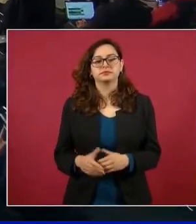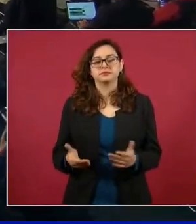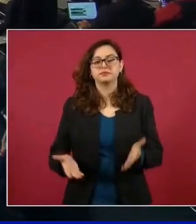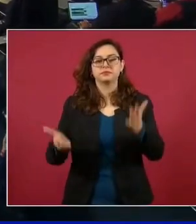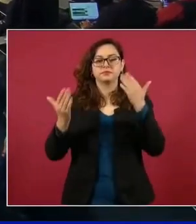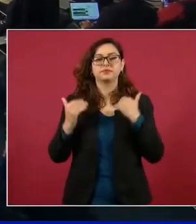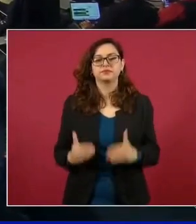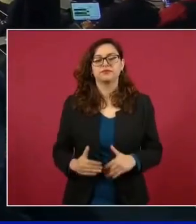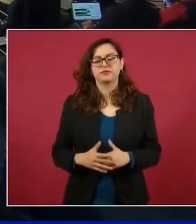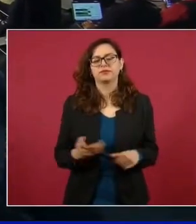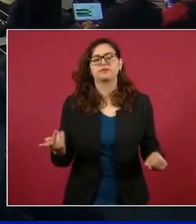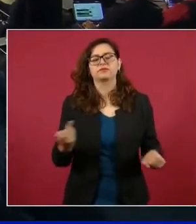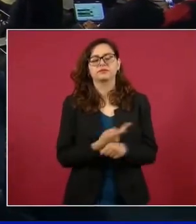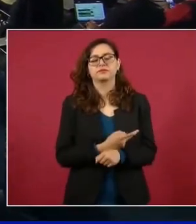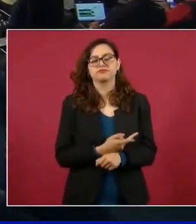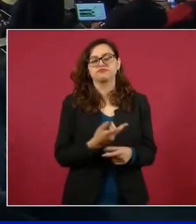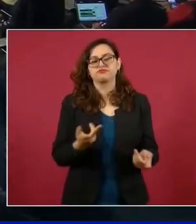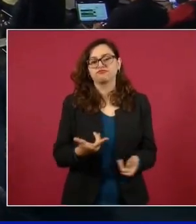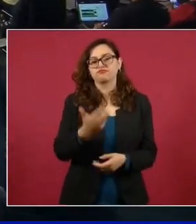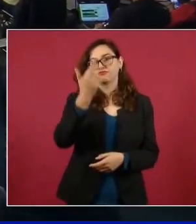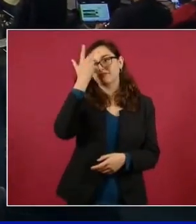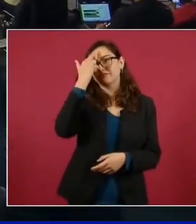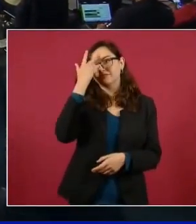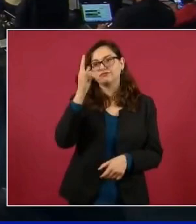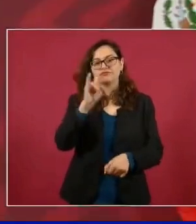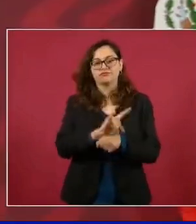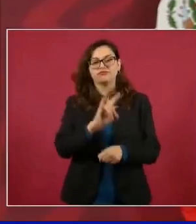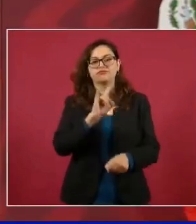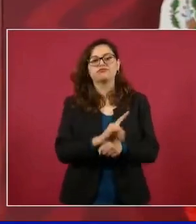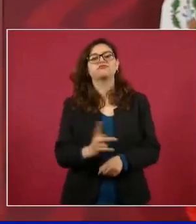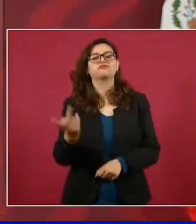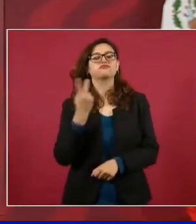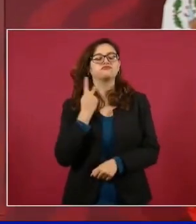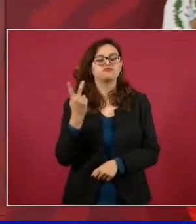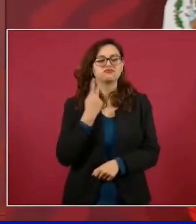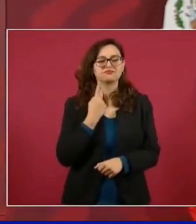pasaba muchísimo tiempo. Pues todo eso